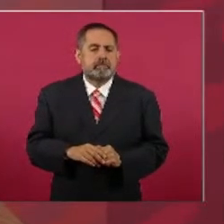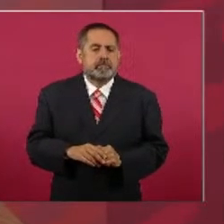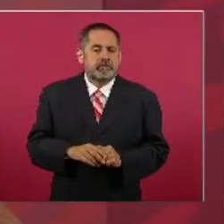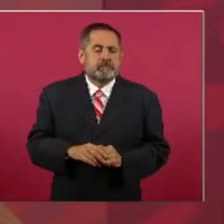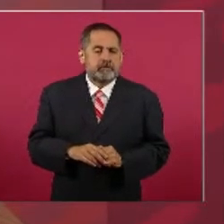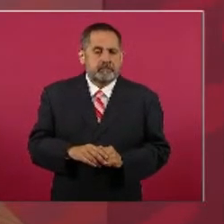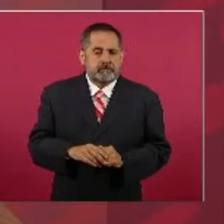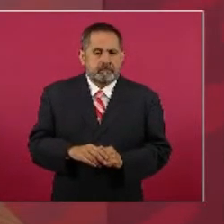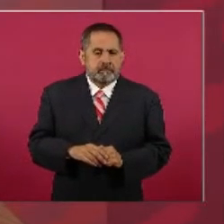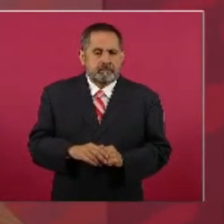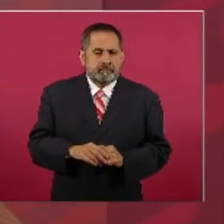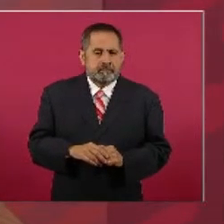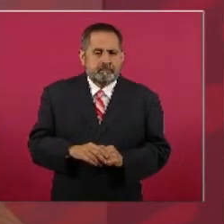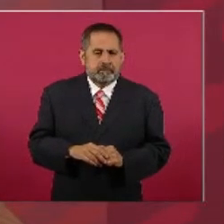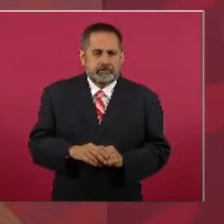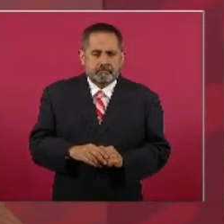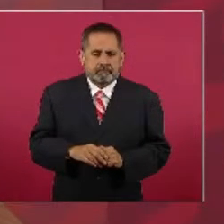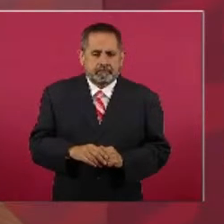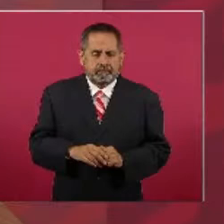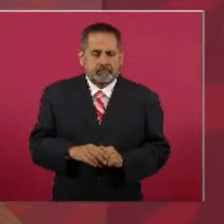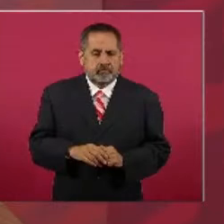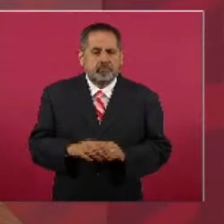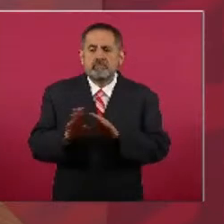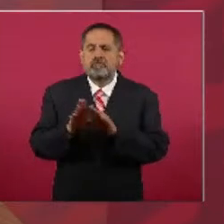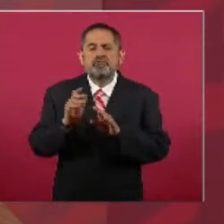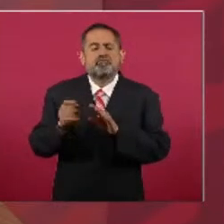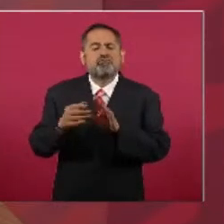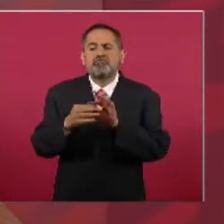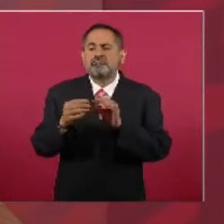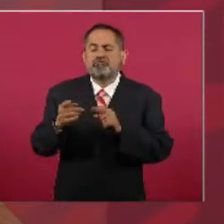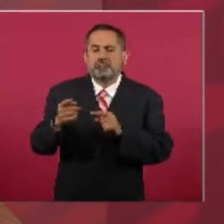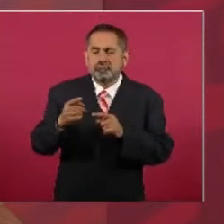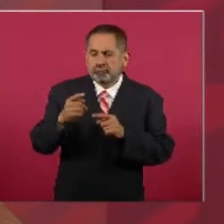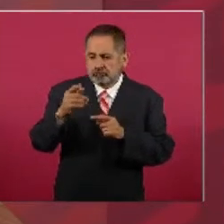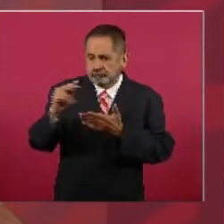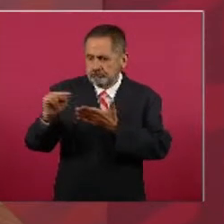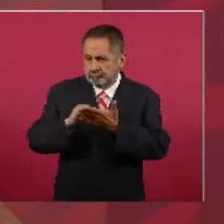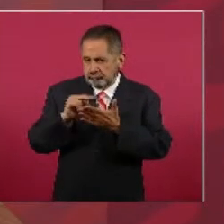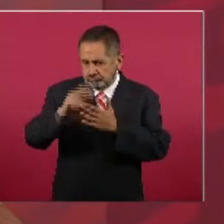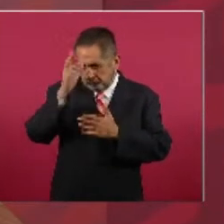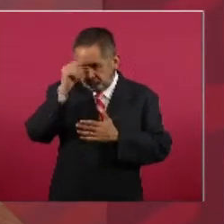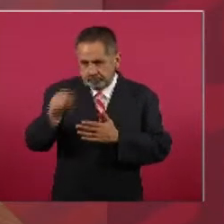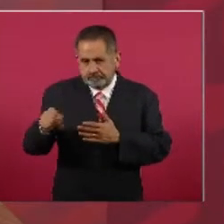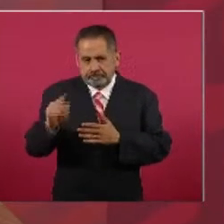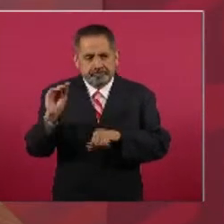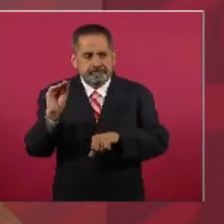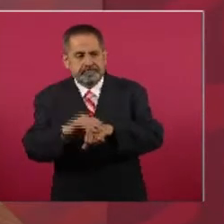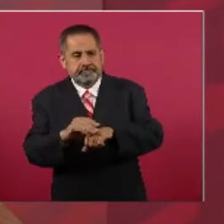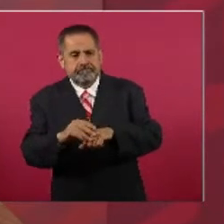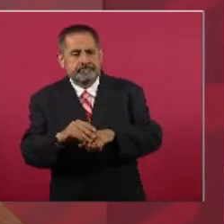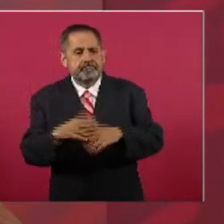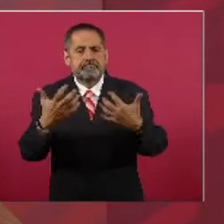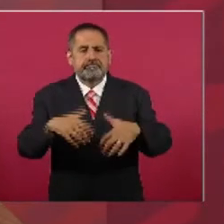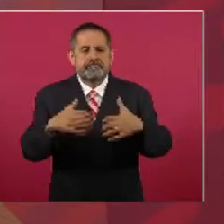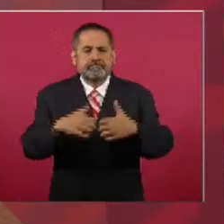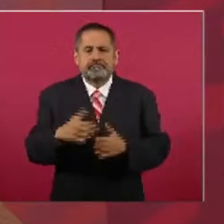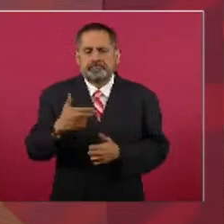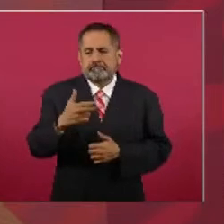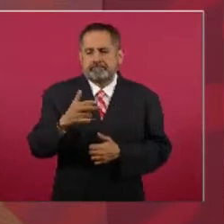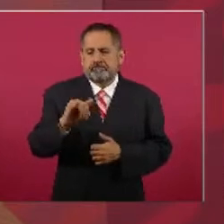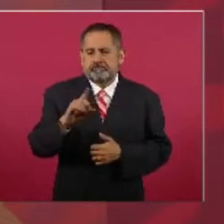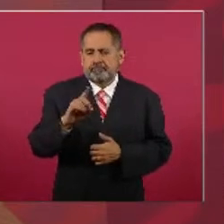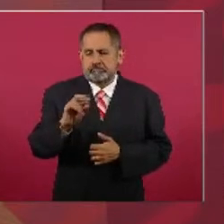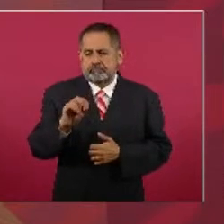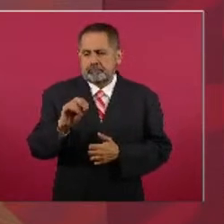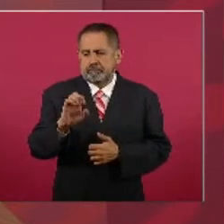d el manejo de una hidroeléctrica de